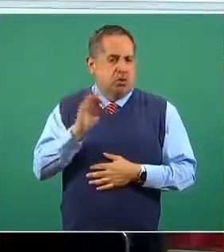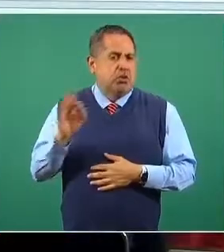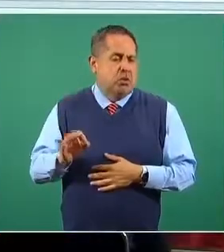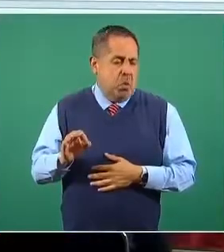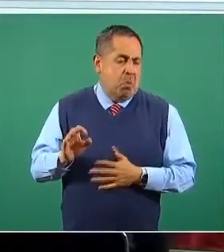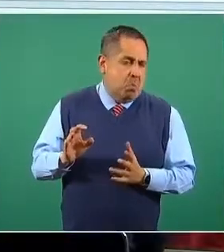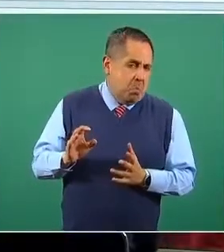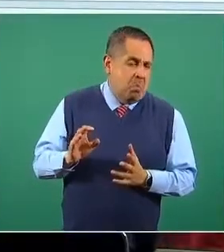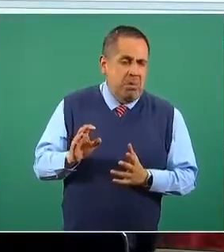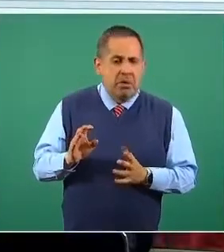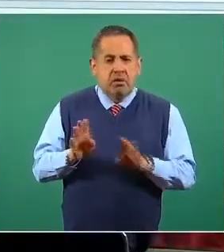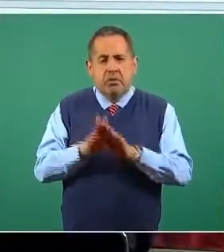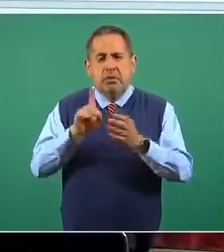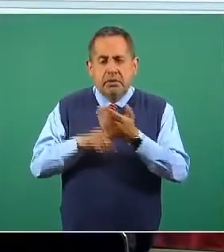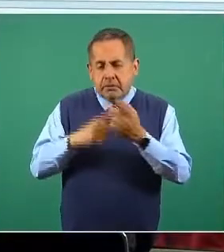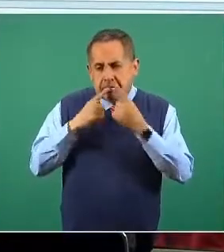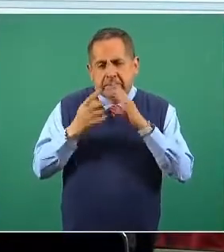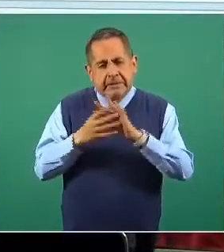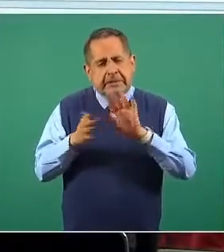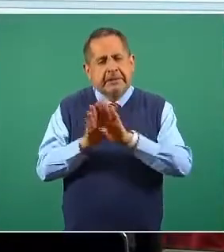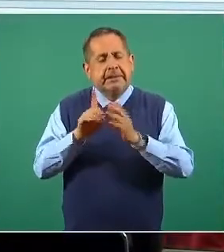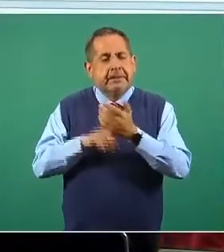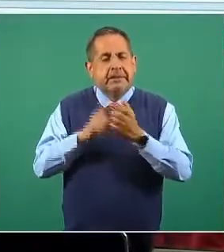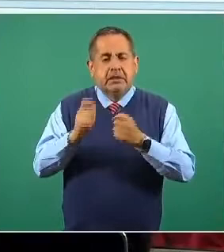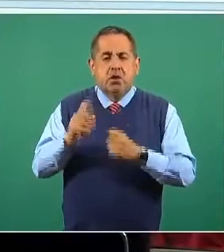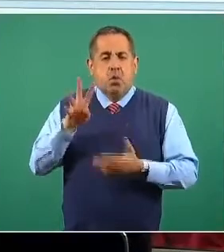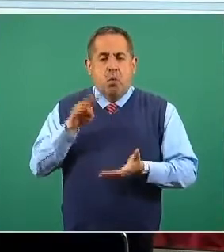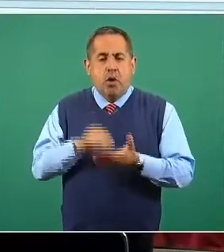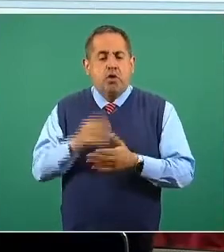54%, lo que a su vez entonces nos deja